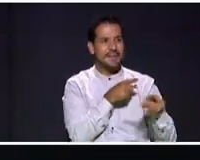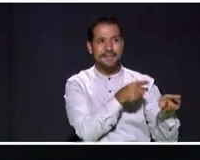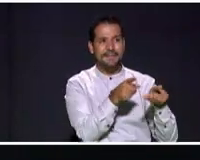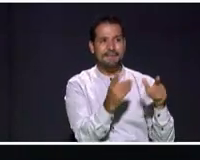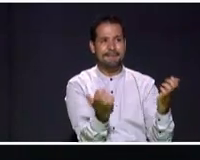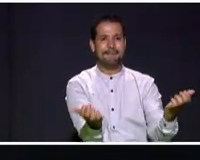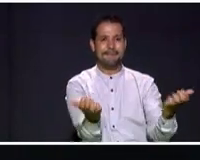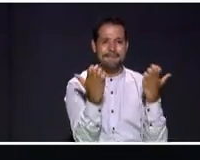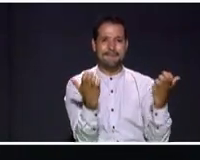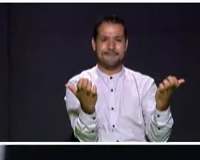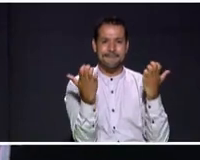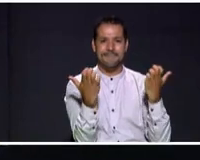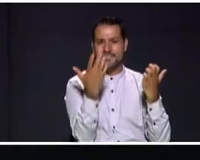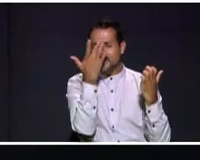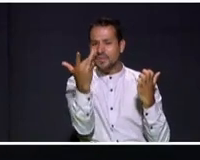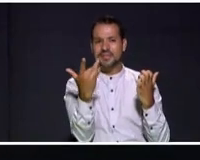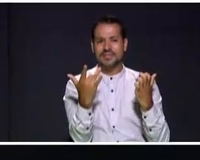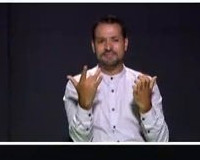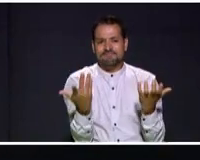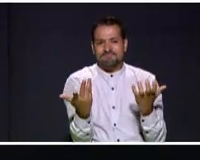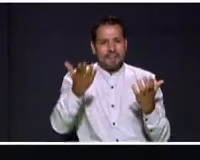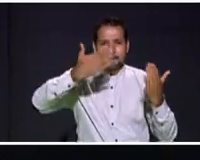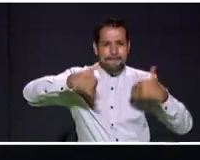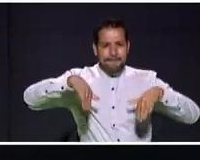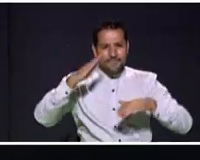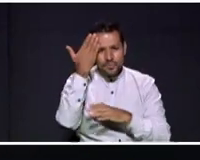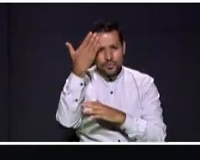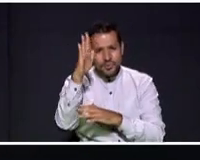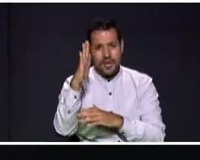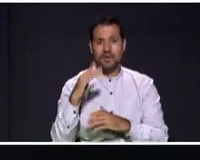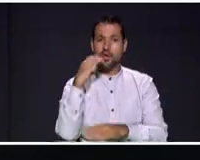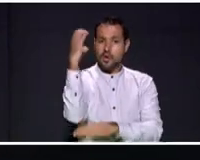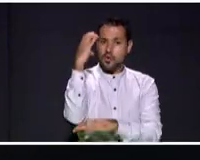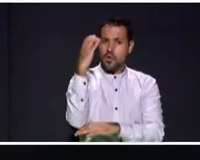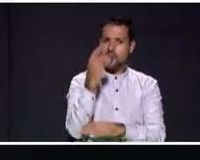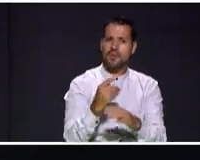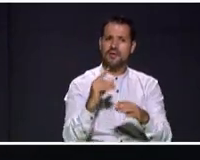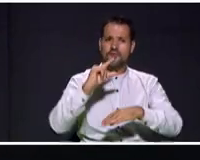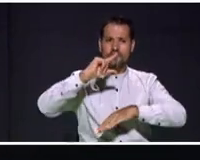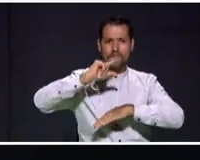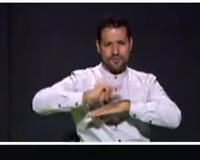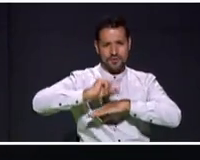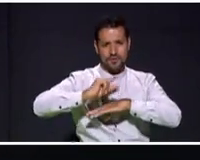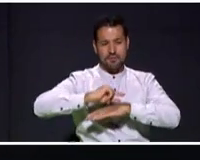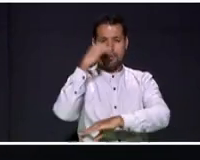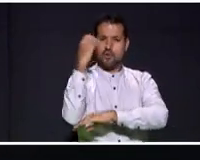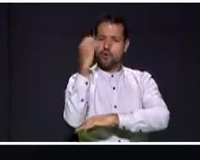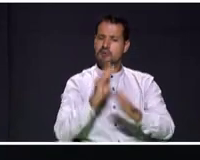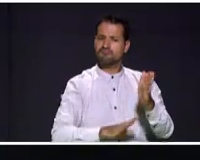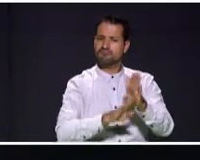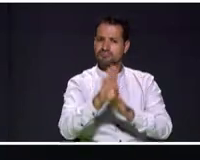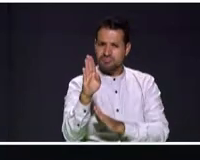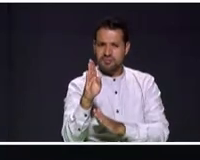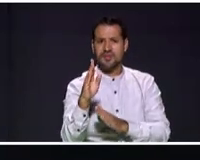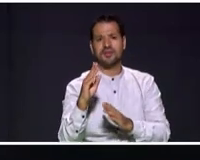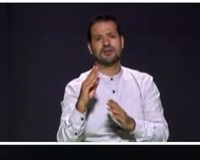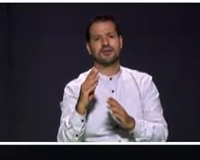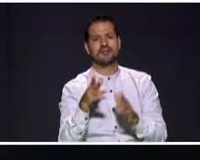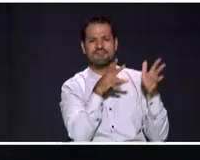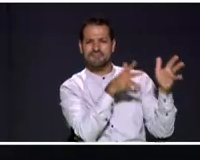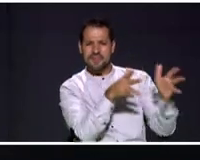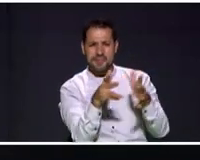capacidad de absorber los nosotros vamos a crear la fundación antioquia siempre adelante la primera escuela pública del mundo de formación en el ser